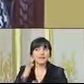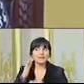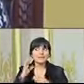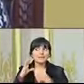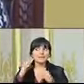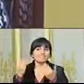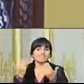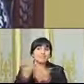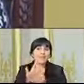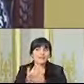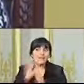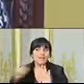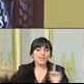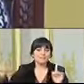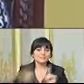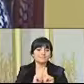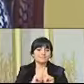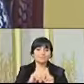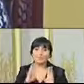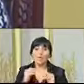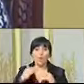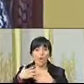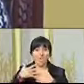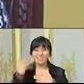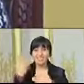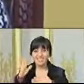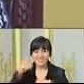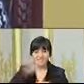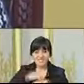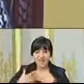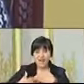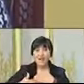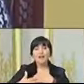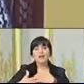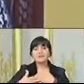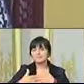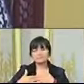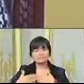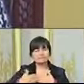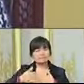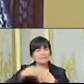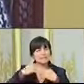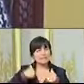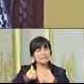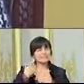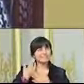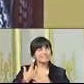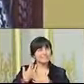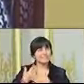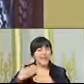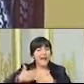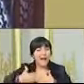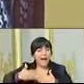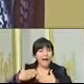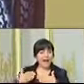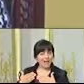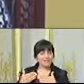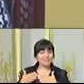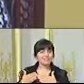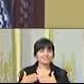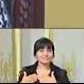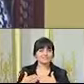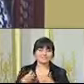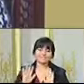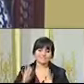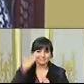10 días, porque como ustedes saben, bueno, la liquidez de lo que ellos pierden, ya sea en cosecha o sea en su cultivo, siempre